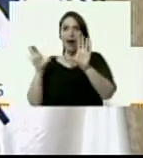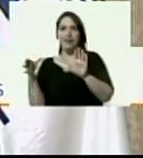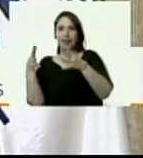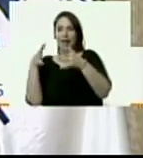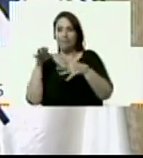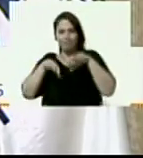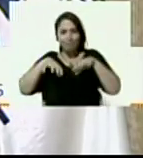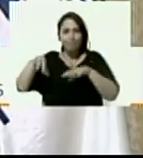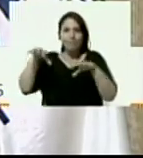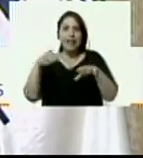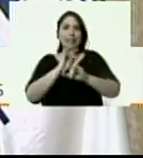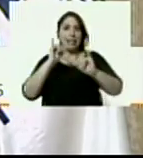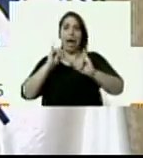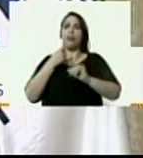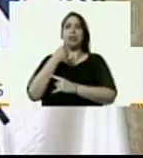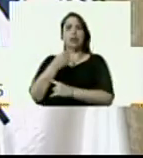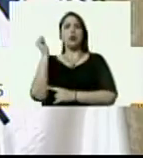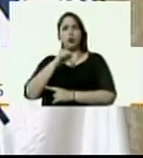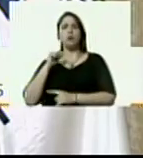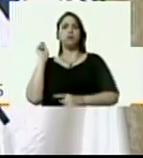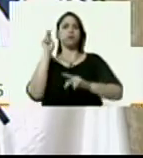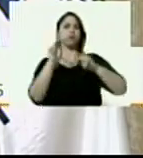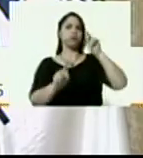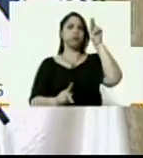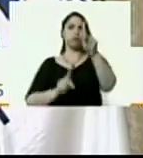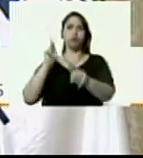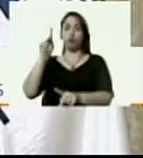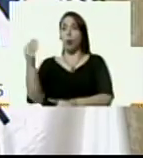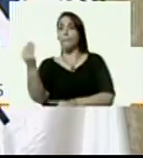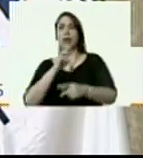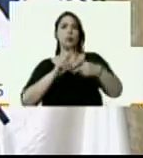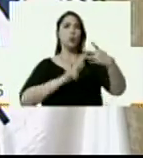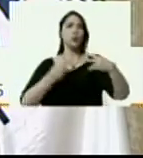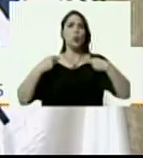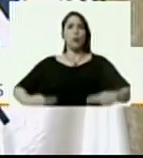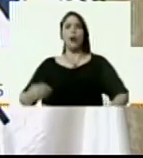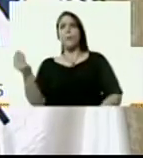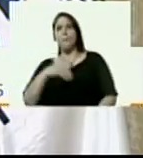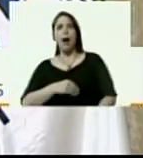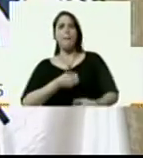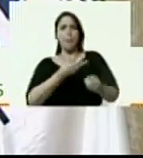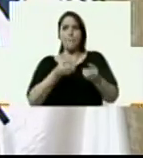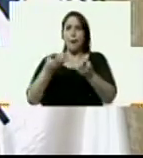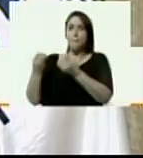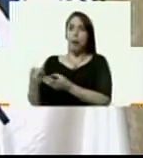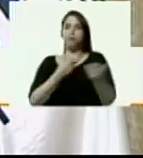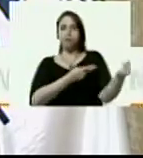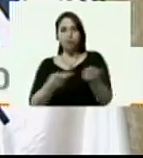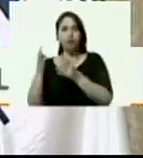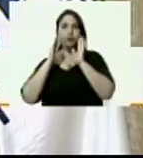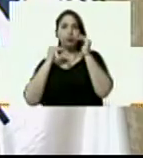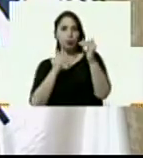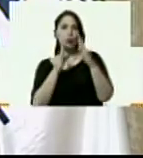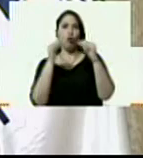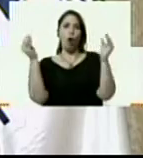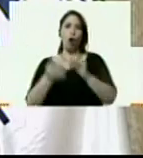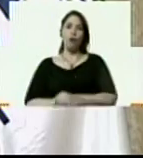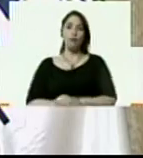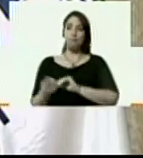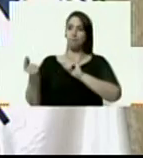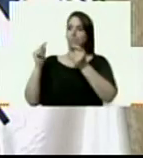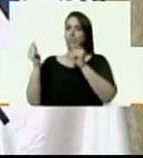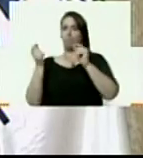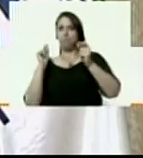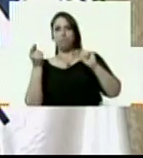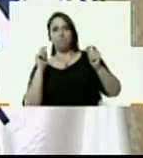confirmando su asistencia teníamos que destinar más recursos humanos más recursos logísticos para recibirlos para atenderlos y la discusión el